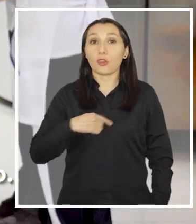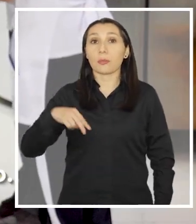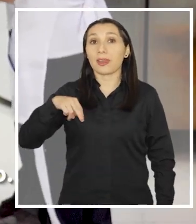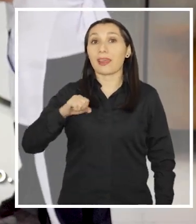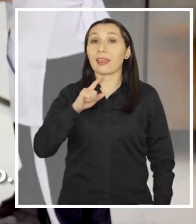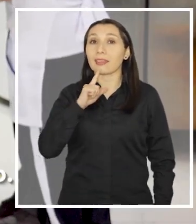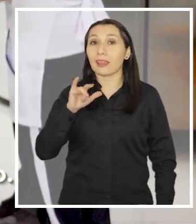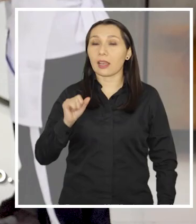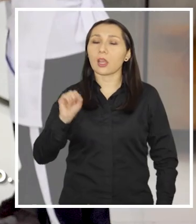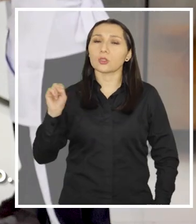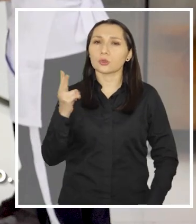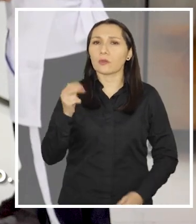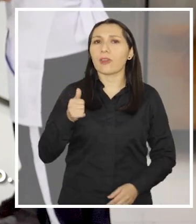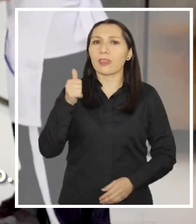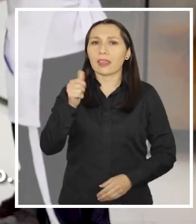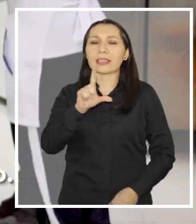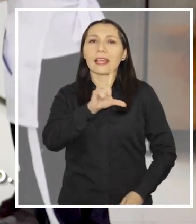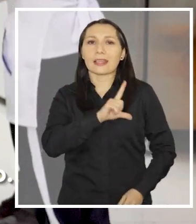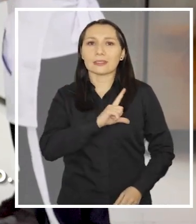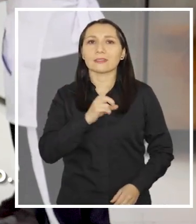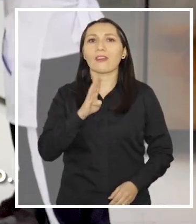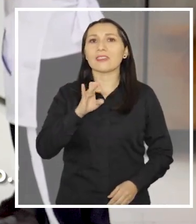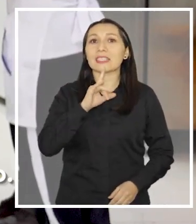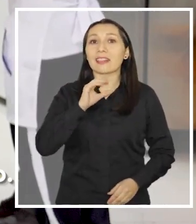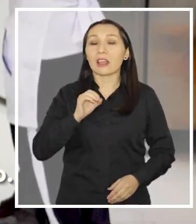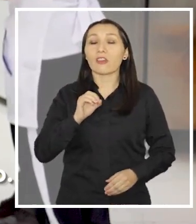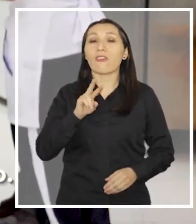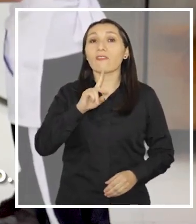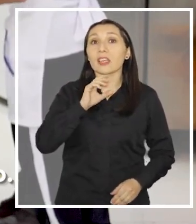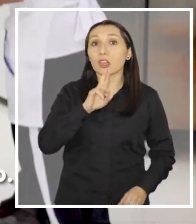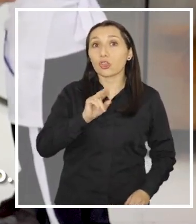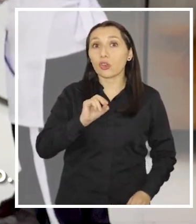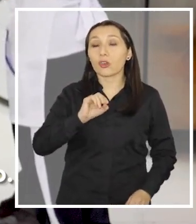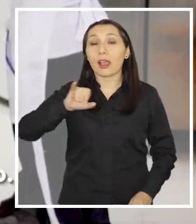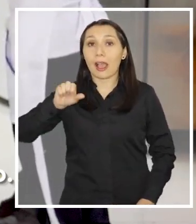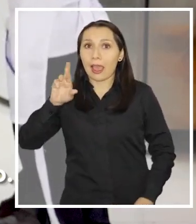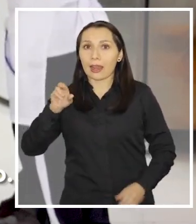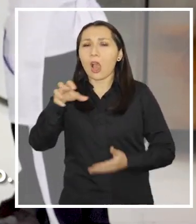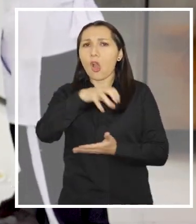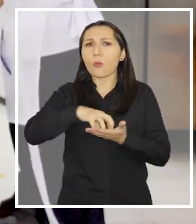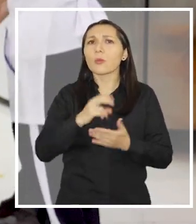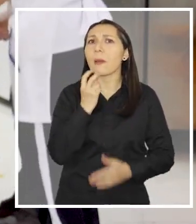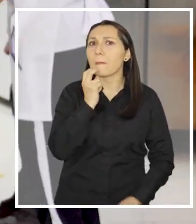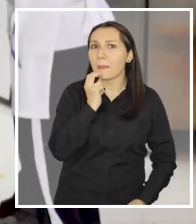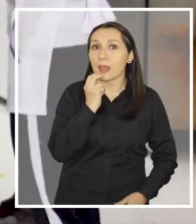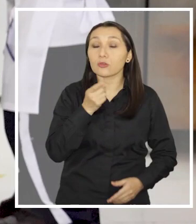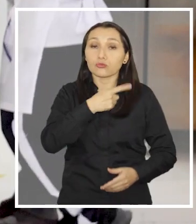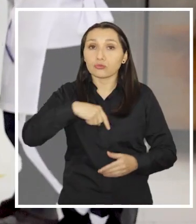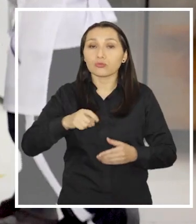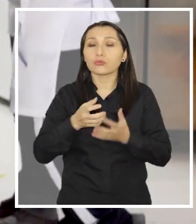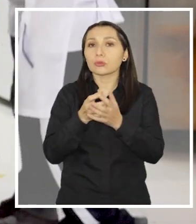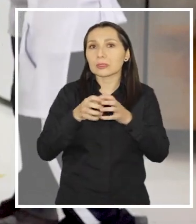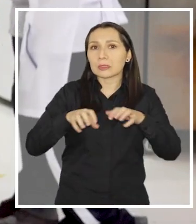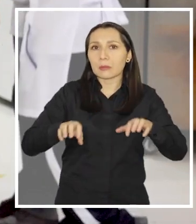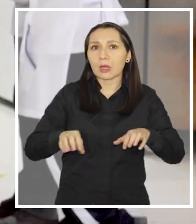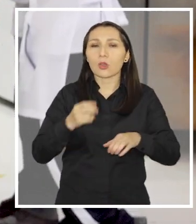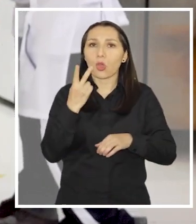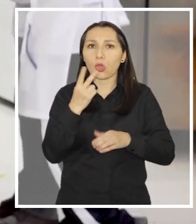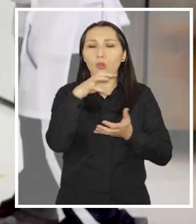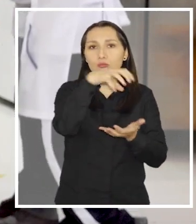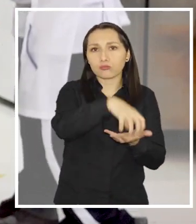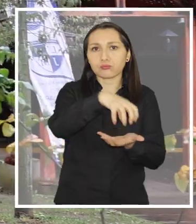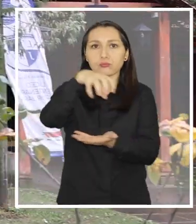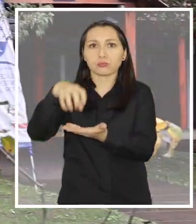Mi nombre es Natalia Castro, soy la subdirectora del Liceo Bicentenario Víctor Jara de la comuna de Peralillo. Nosotros nos encontramos divididos en